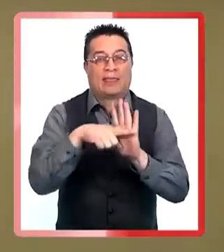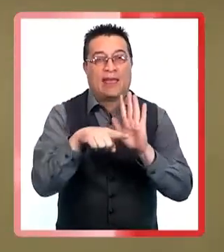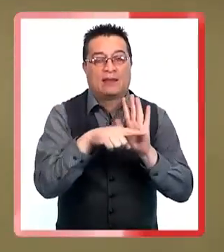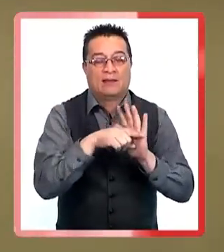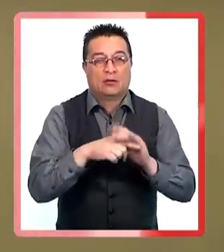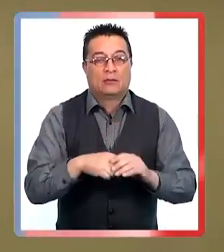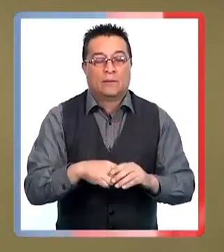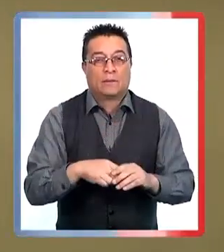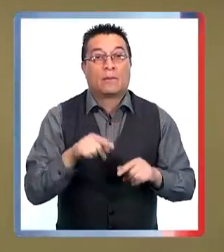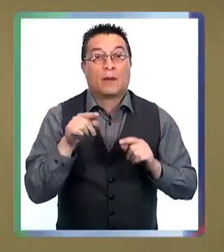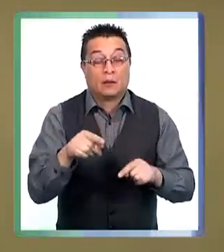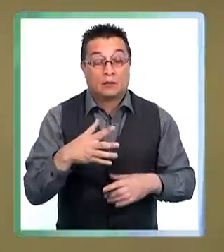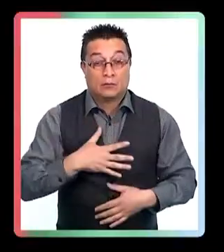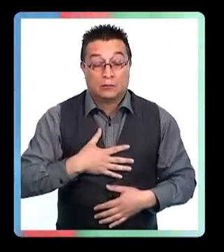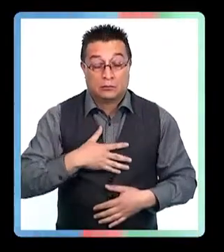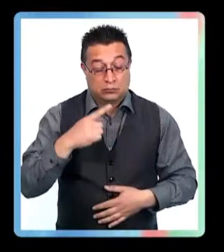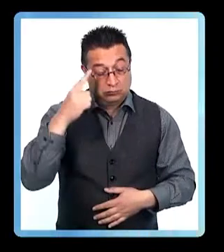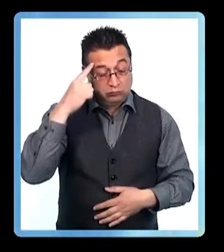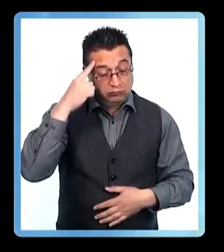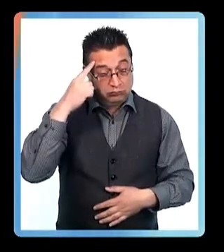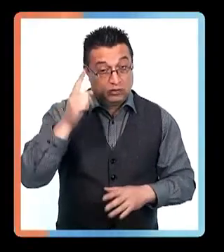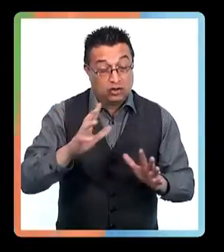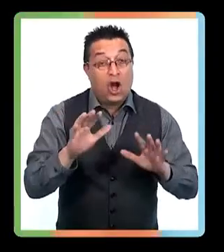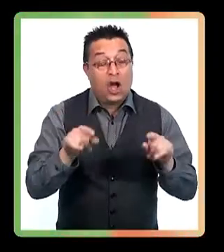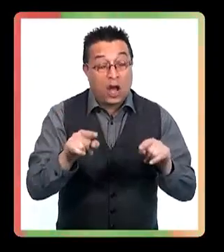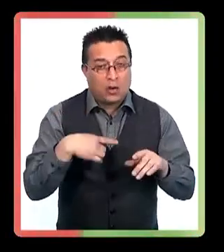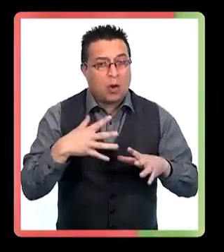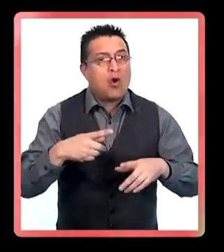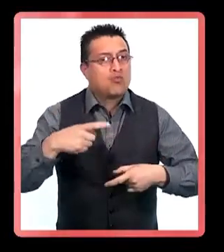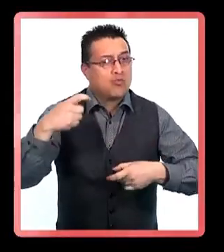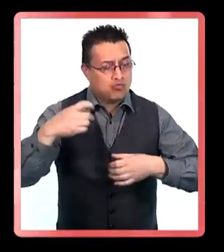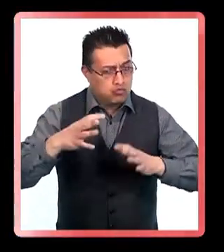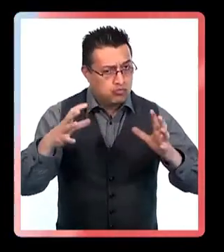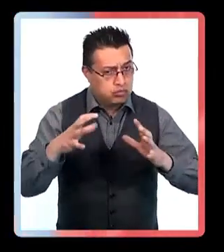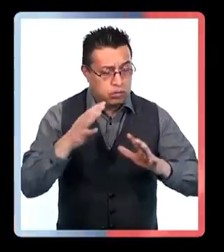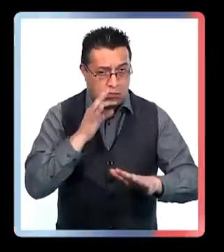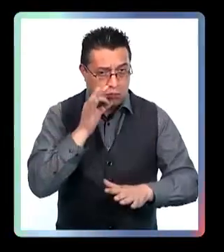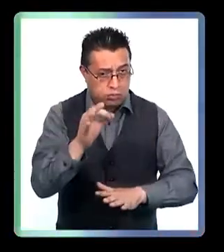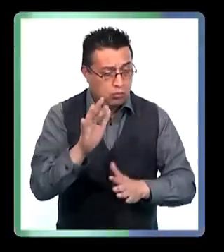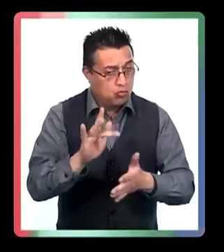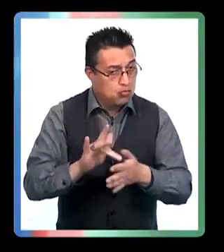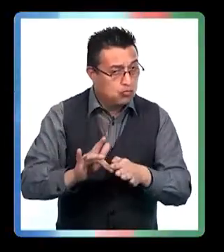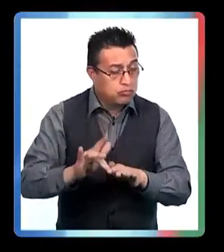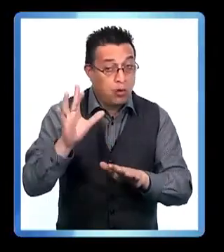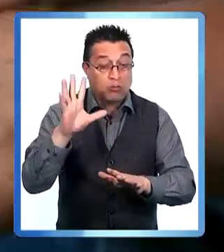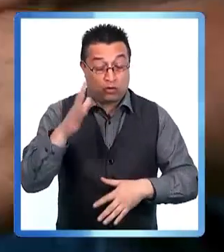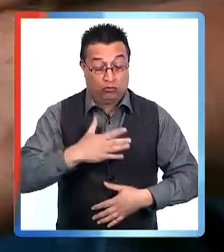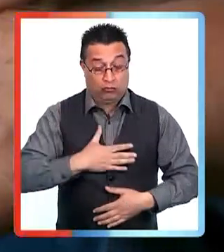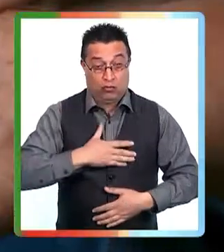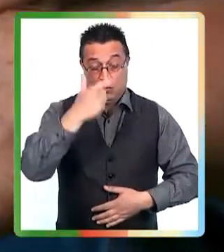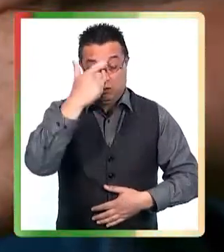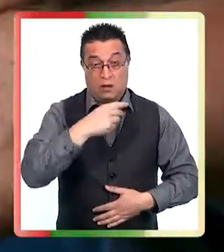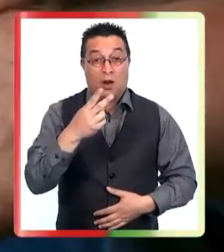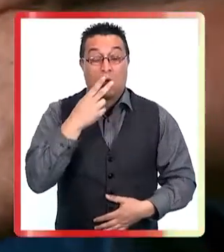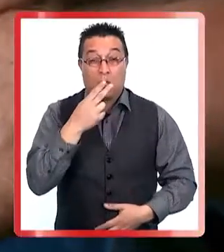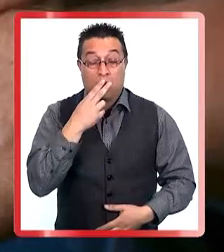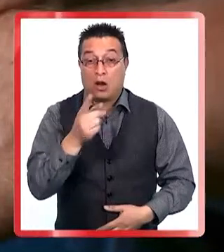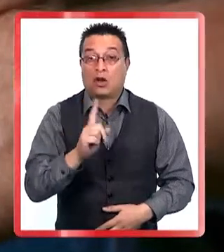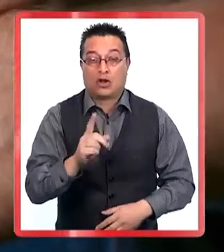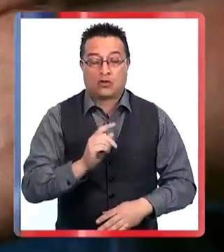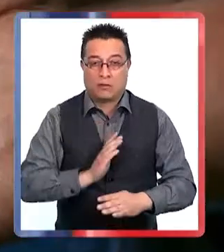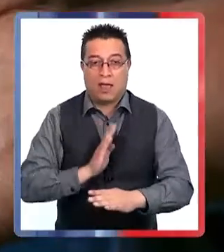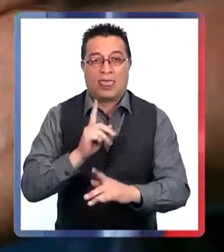nocivas. A mí no se me ocurriría, y esto quiero ser muy duro en esto. Si yo soy un fumador, no